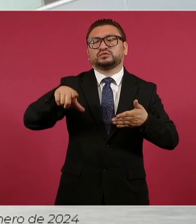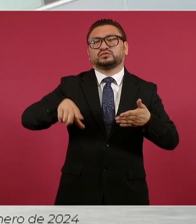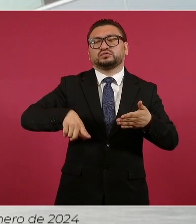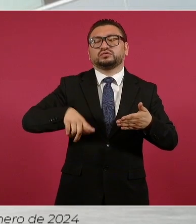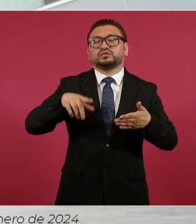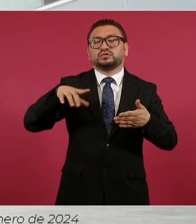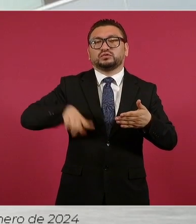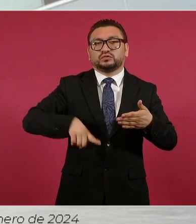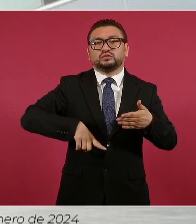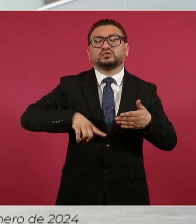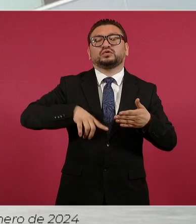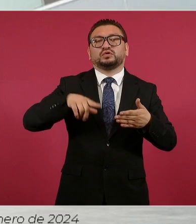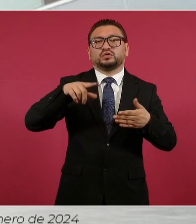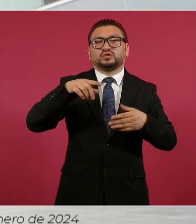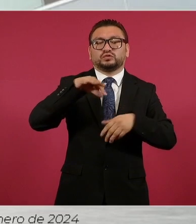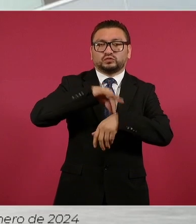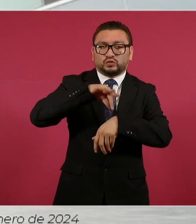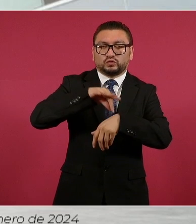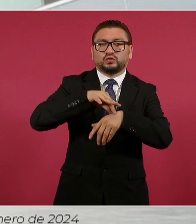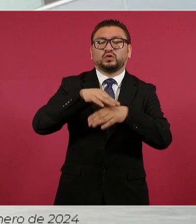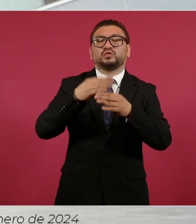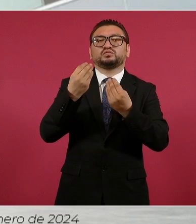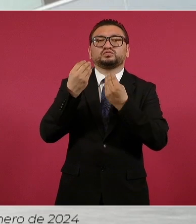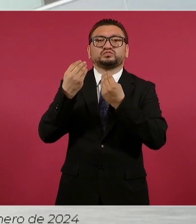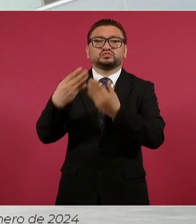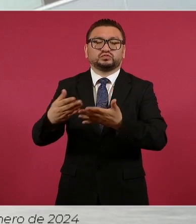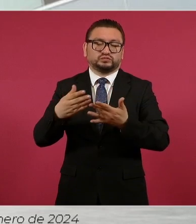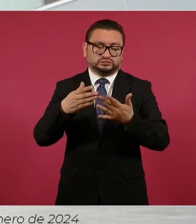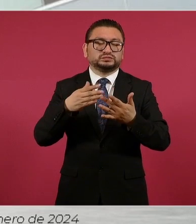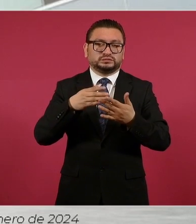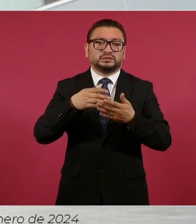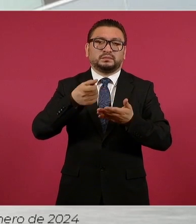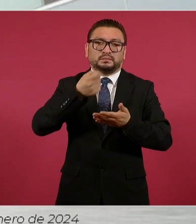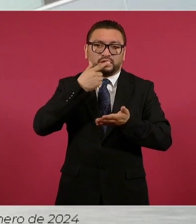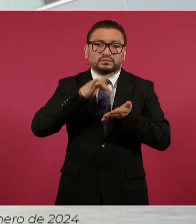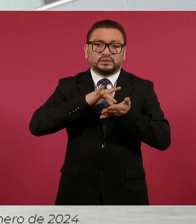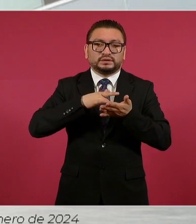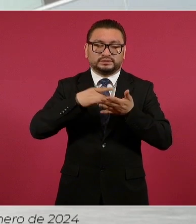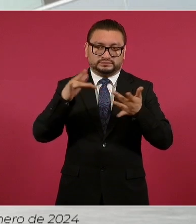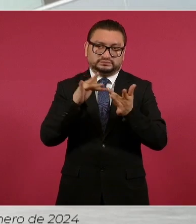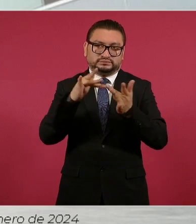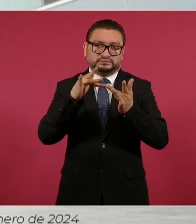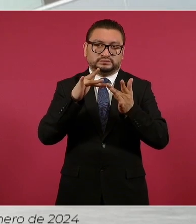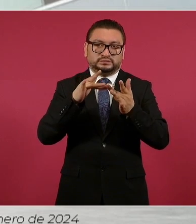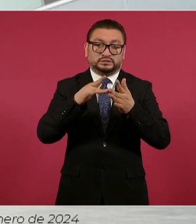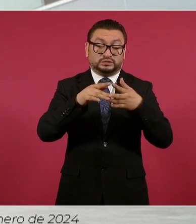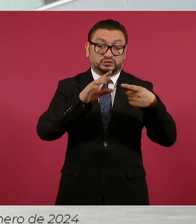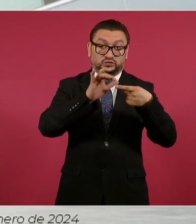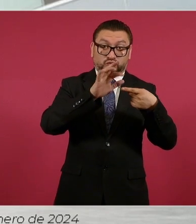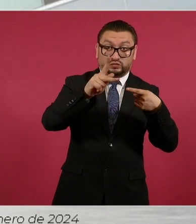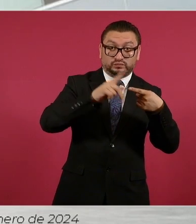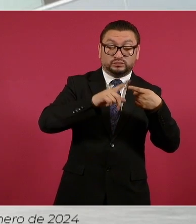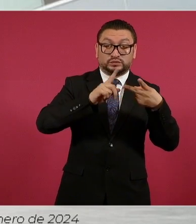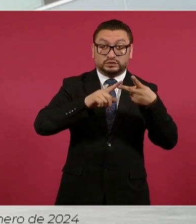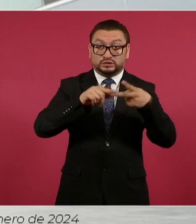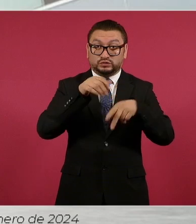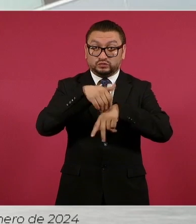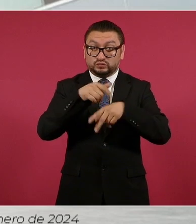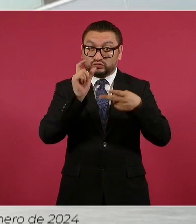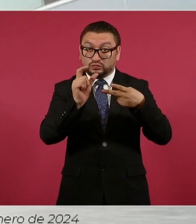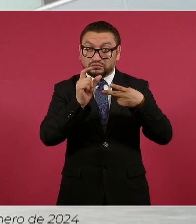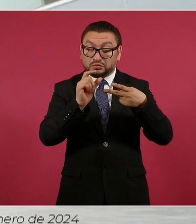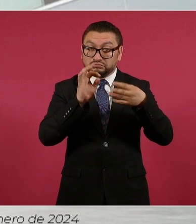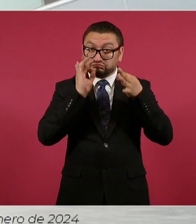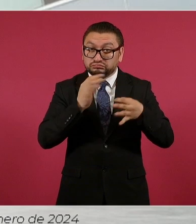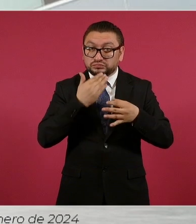salud designó o asignó un medicamento para la persona. Si estos datos coinciden, podemos seguir adelante.